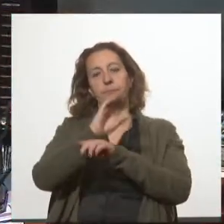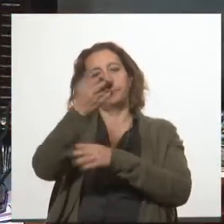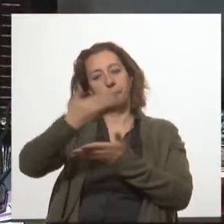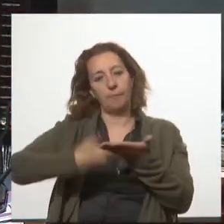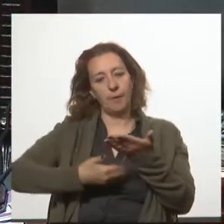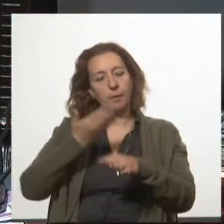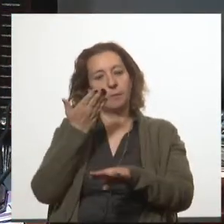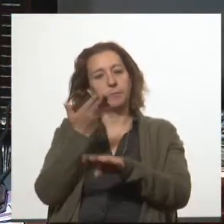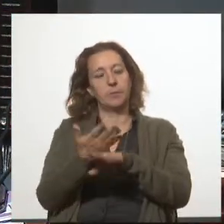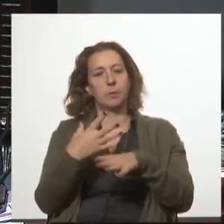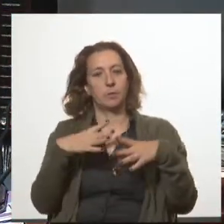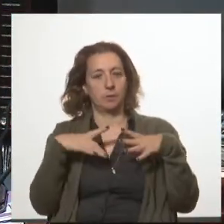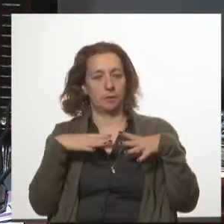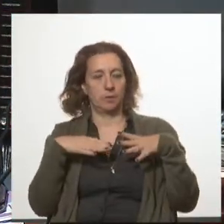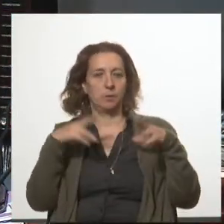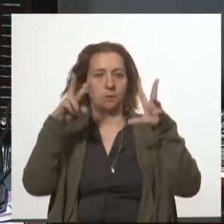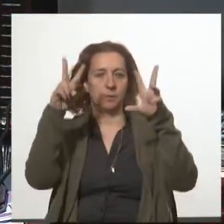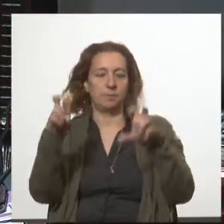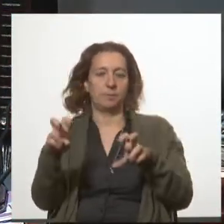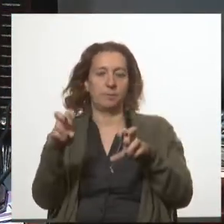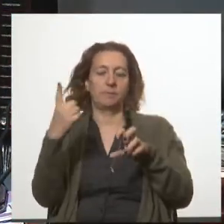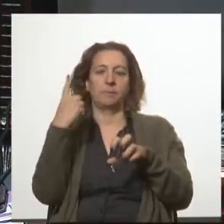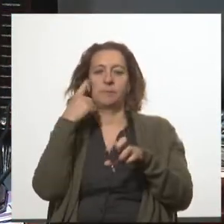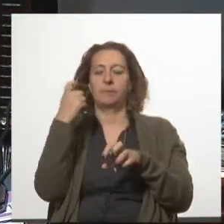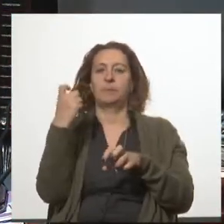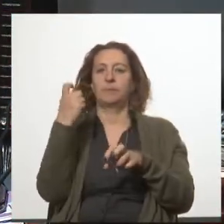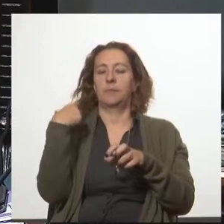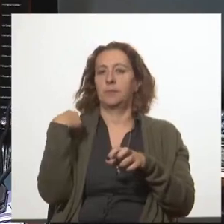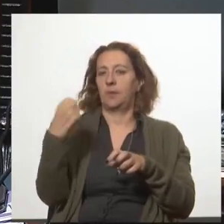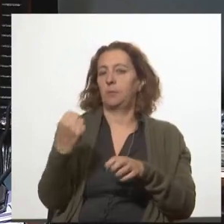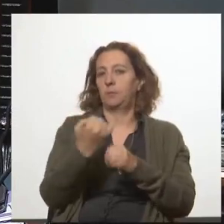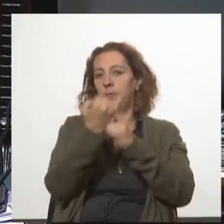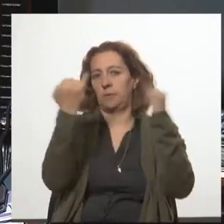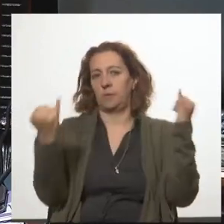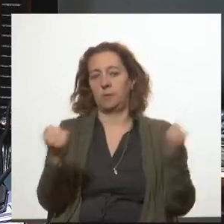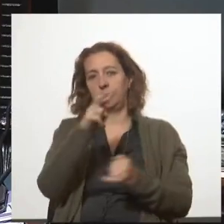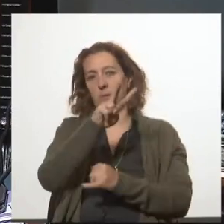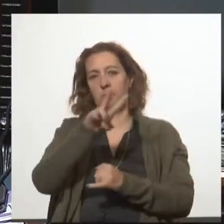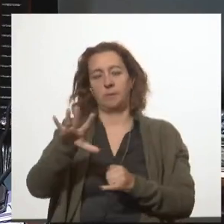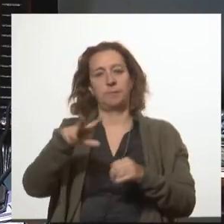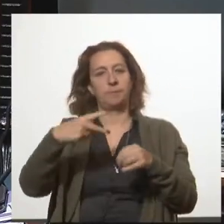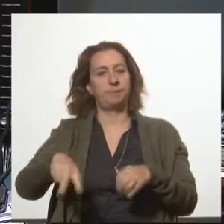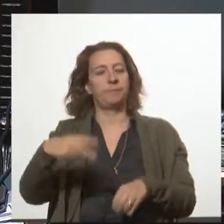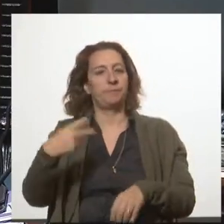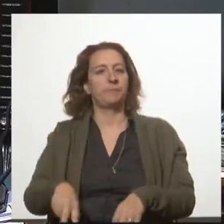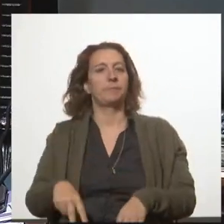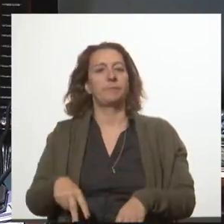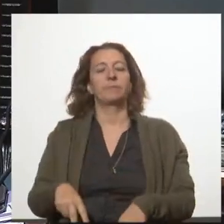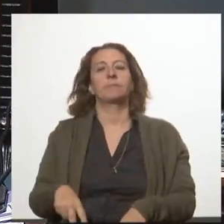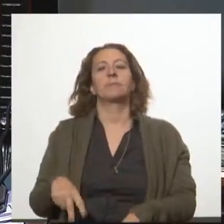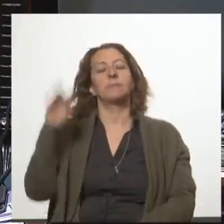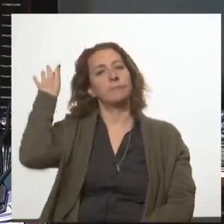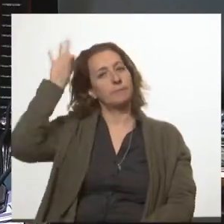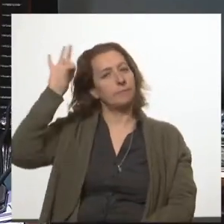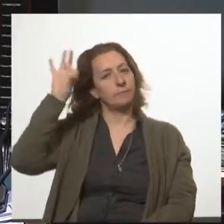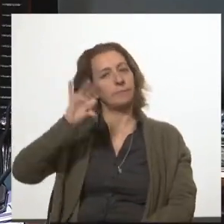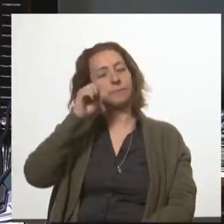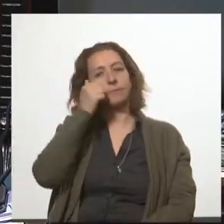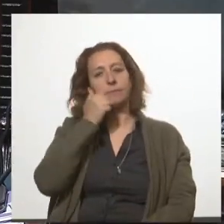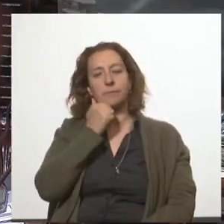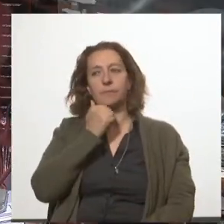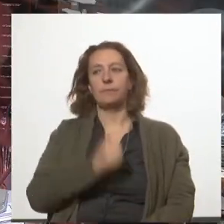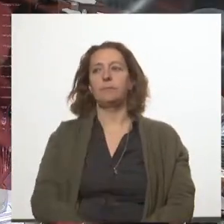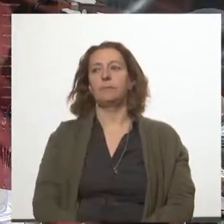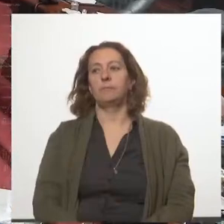cuerpo me conceda de licencia por razones de prevención de salud el día 25 de noviembre firma el senador danilo astori procedemos